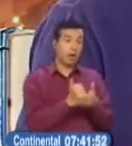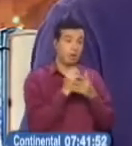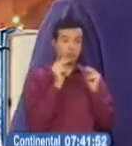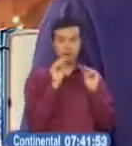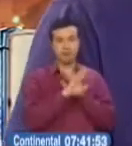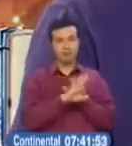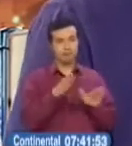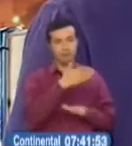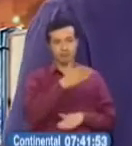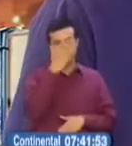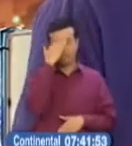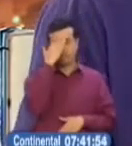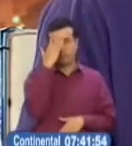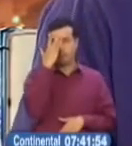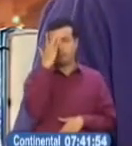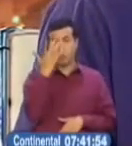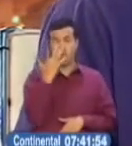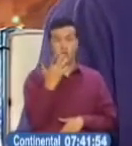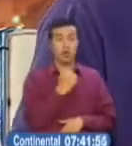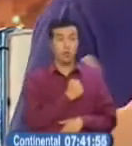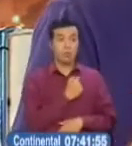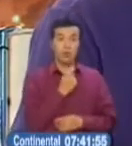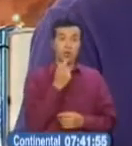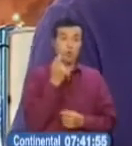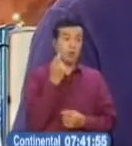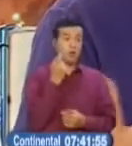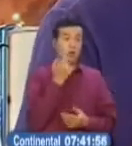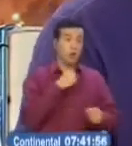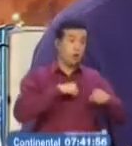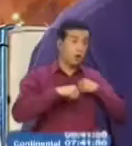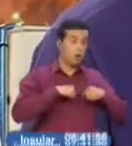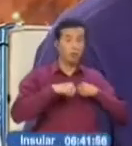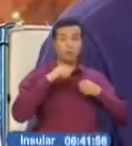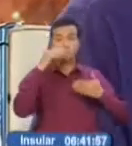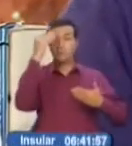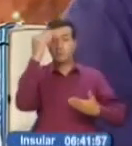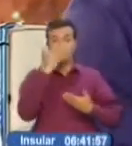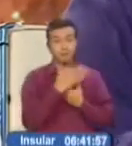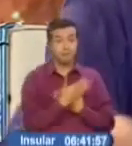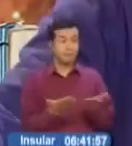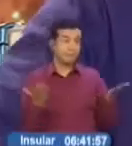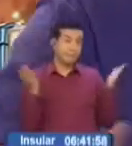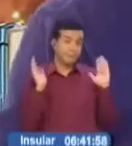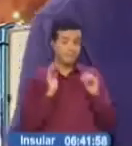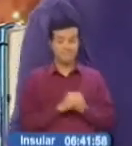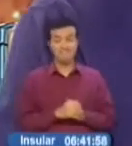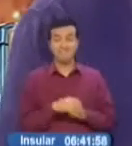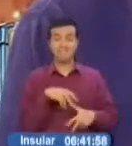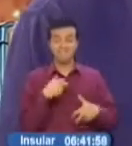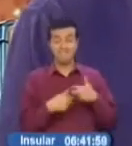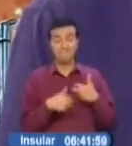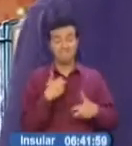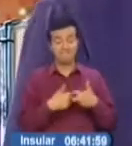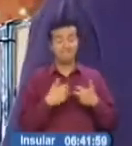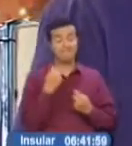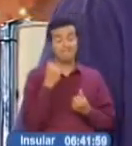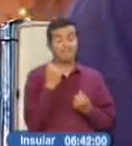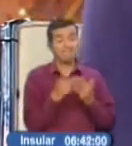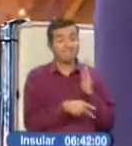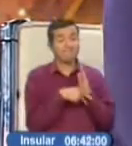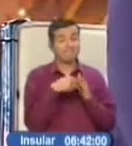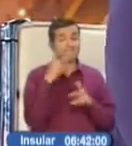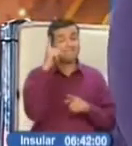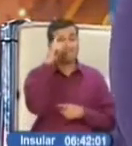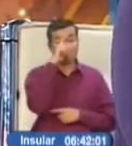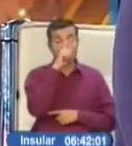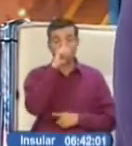eficiencia, porque los precios no dependen de la gestión, dependen del mercado y de la geopolítica. Cualquiera de los dos afectaría al precio, por tanto deberíamos